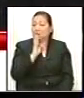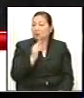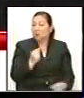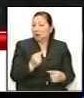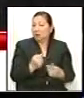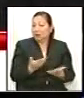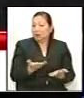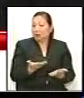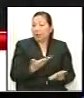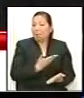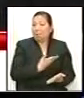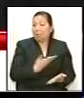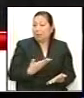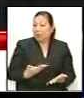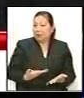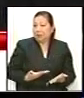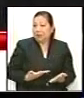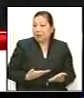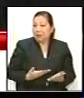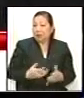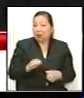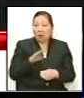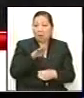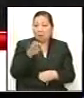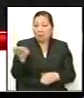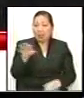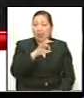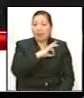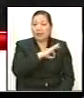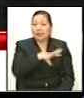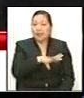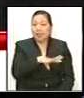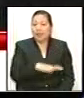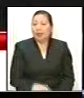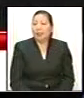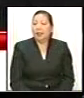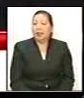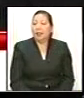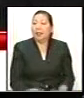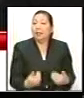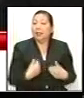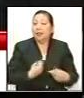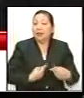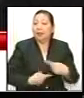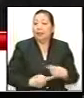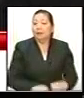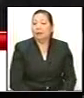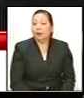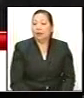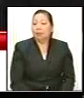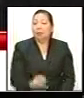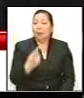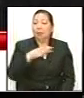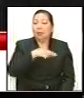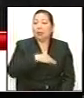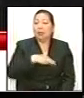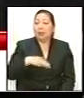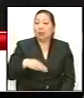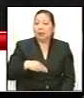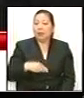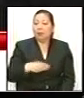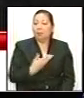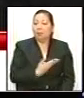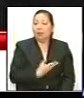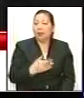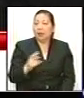puesto que el presidente de la República va a hacer un viaje a Chile y previamente creo que tiene que venir el primer ministro y el